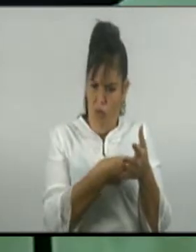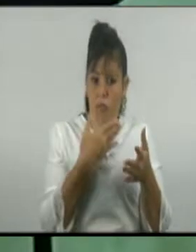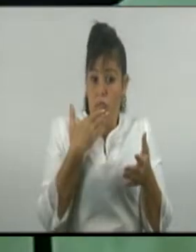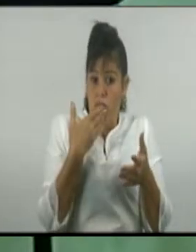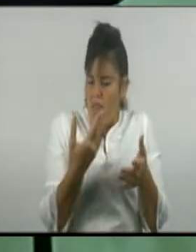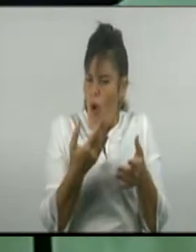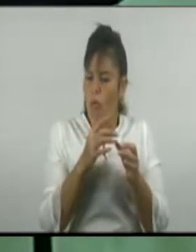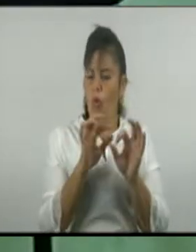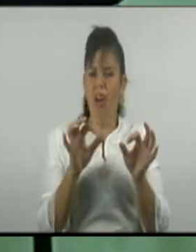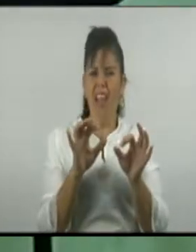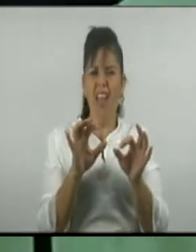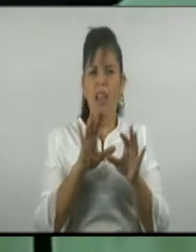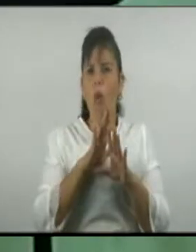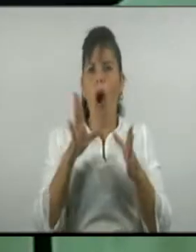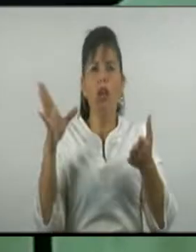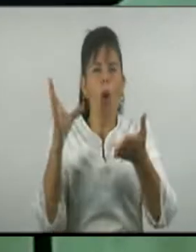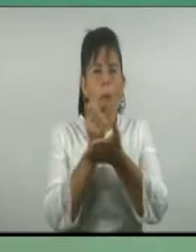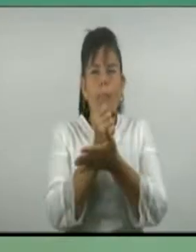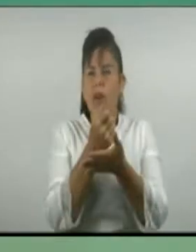completo